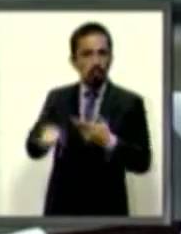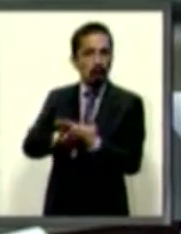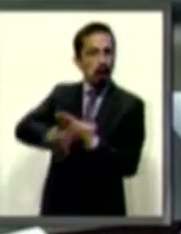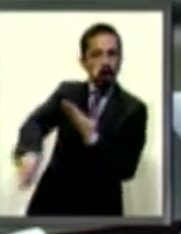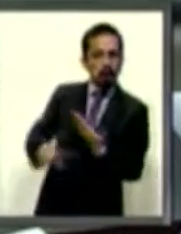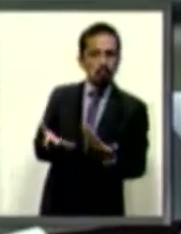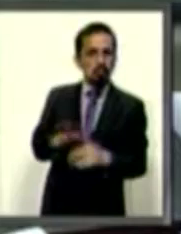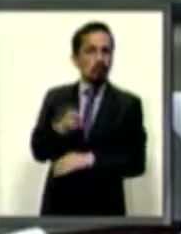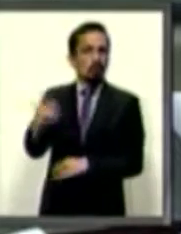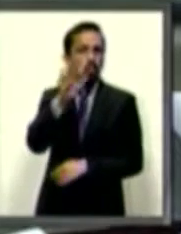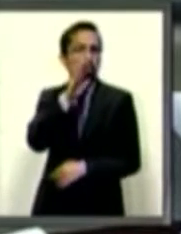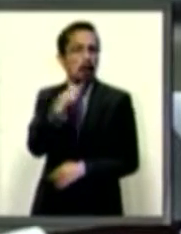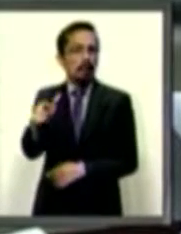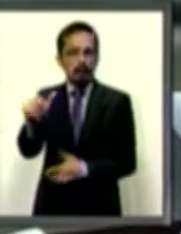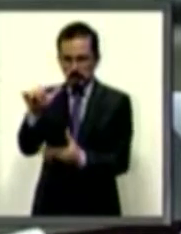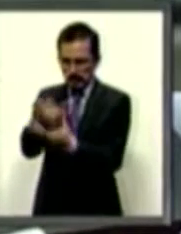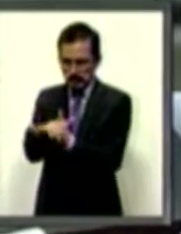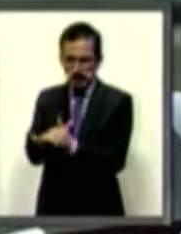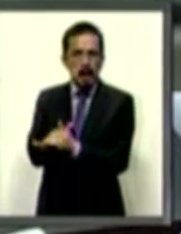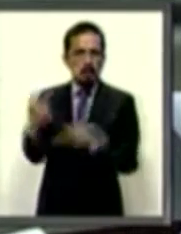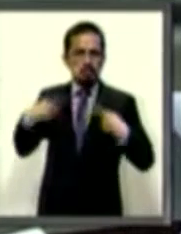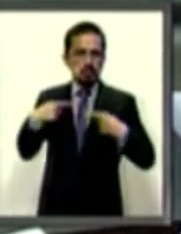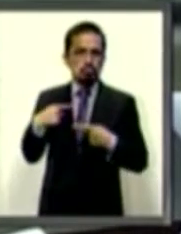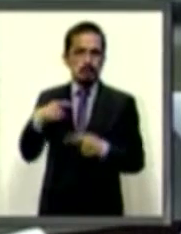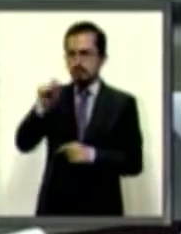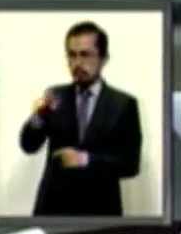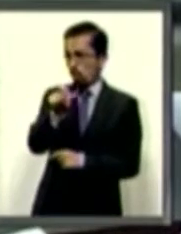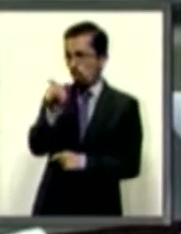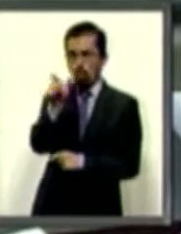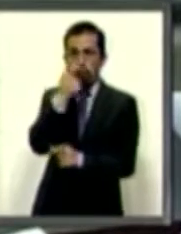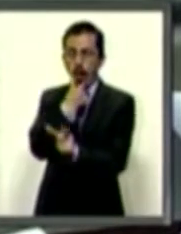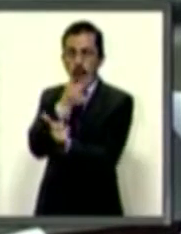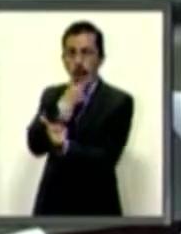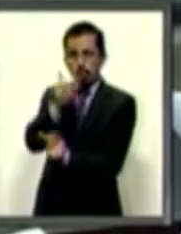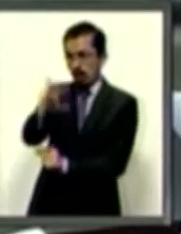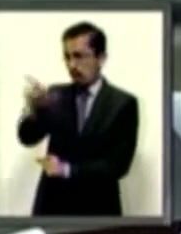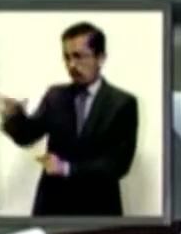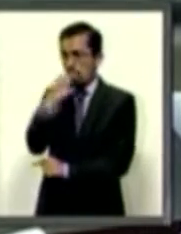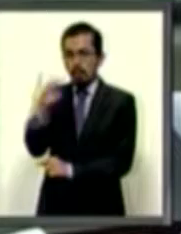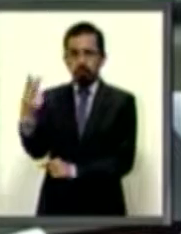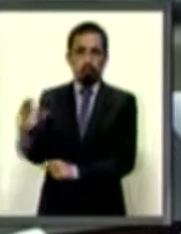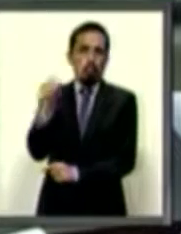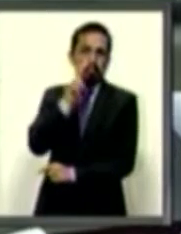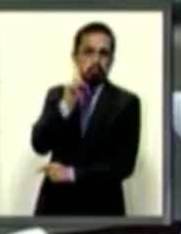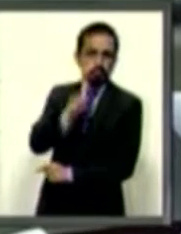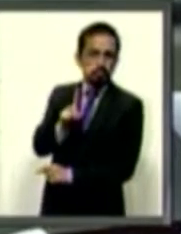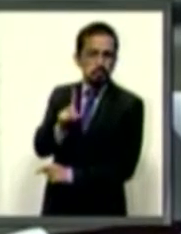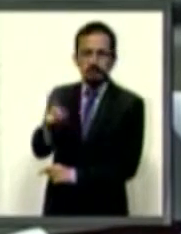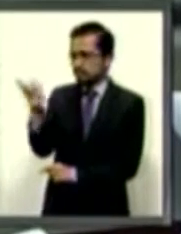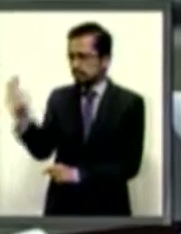contraer matrimonio a las personas del mismo sexo. De esa manera se propone